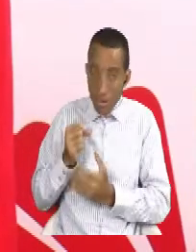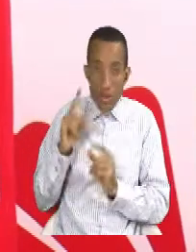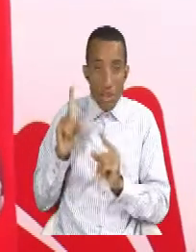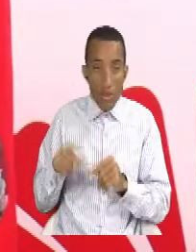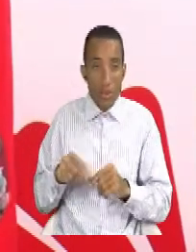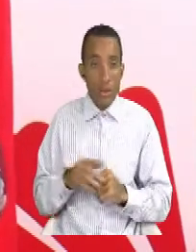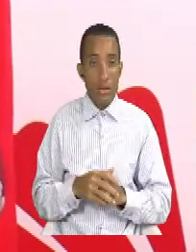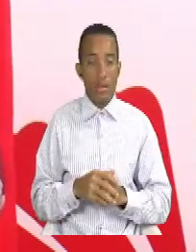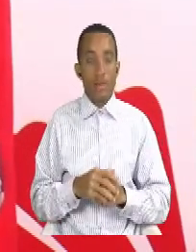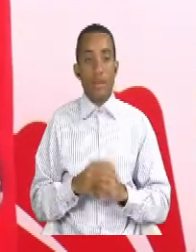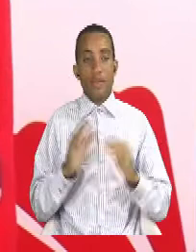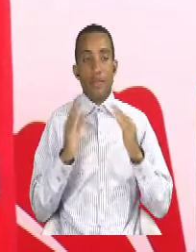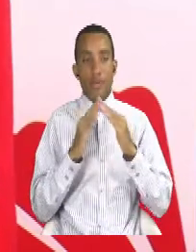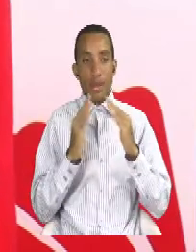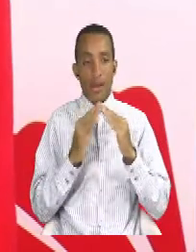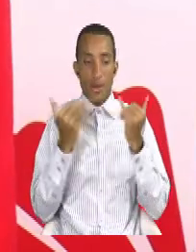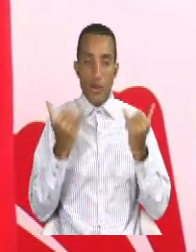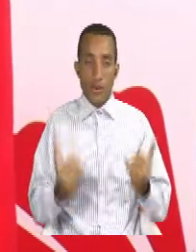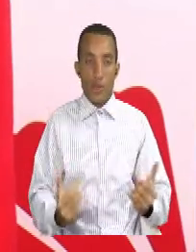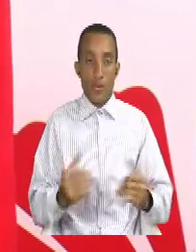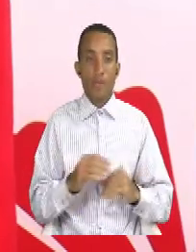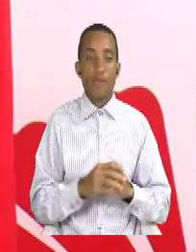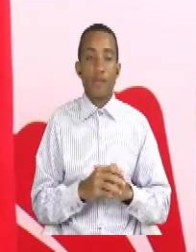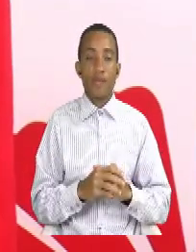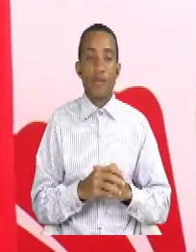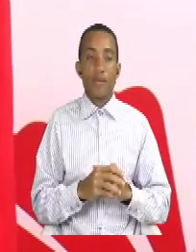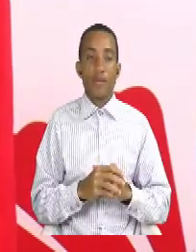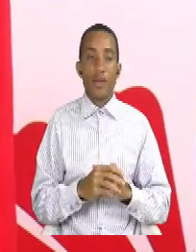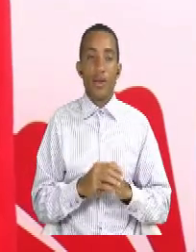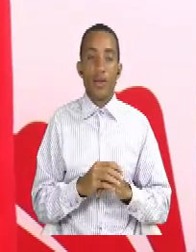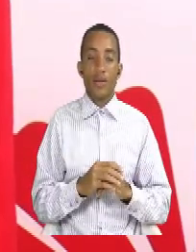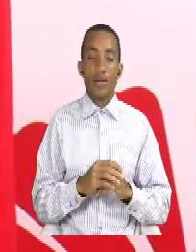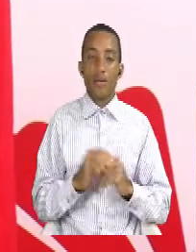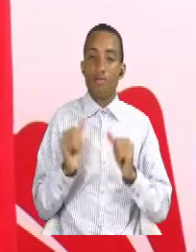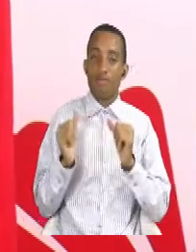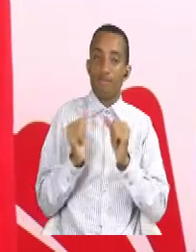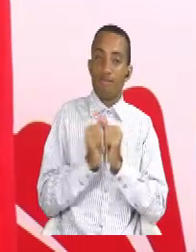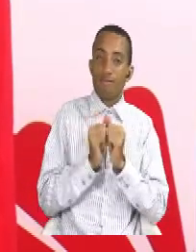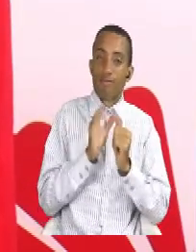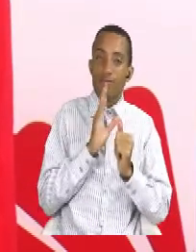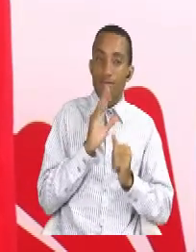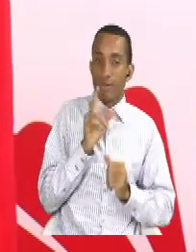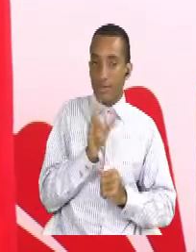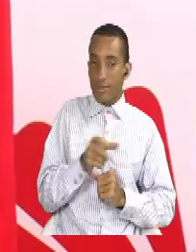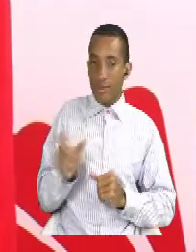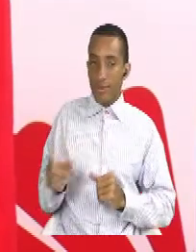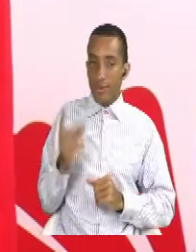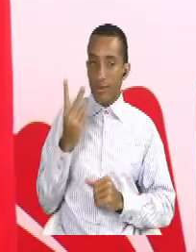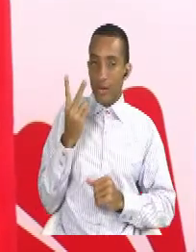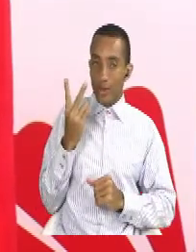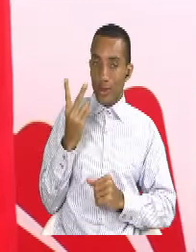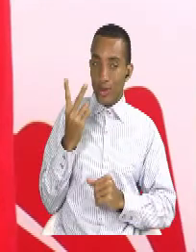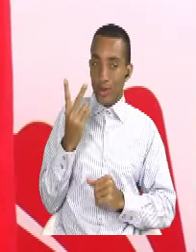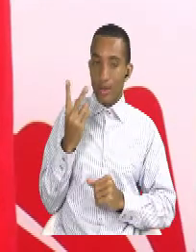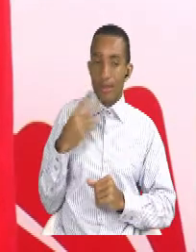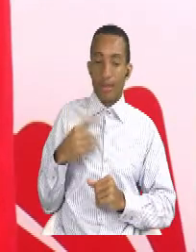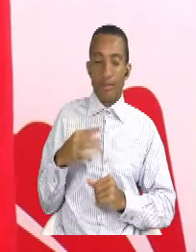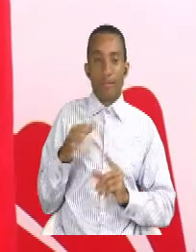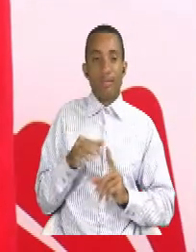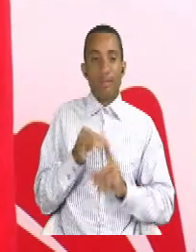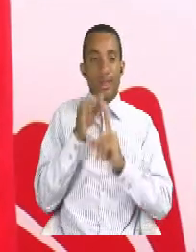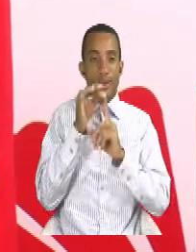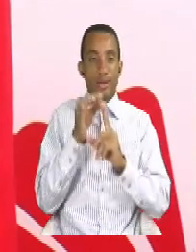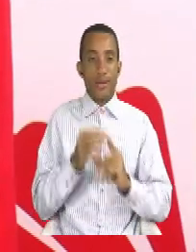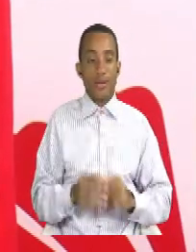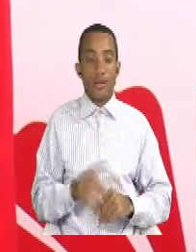Como siempre, les cuento que el día de hoy yo me encuentro acompañada de dos personajes súper, súper, súper especiales. Ellos son